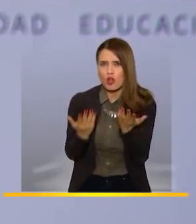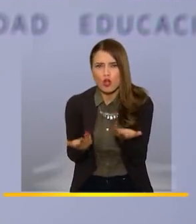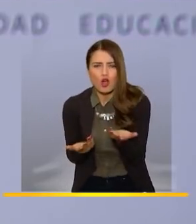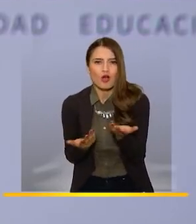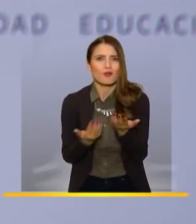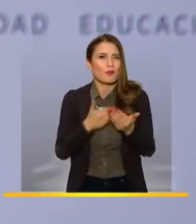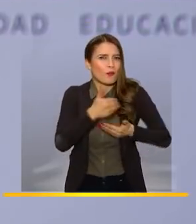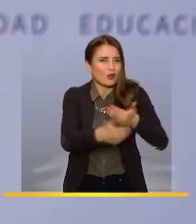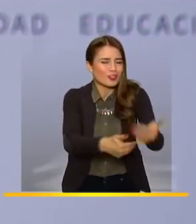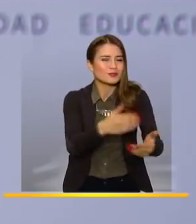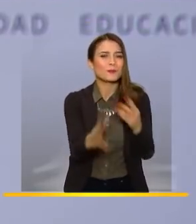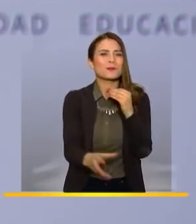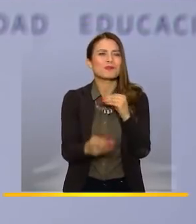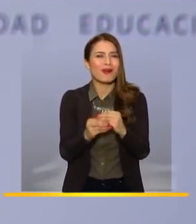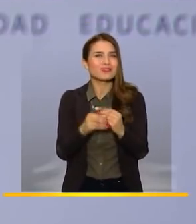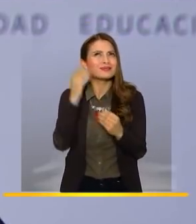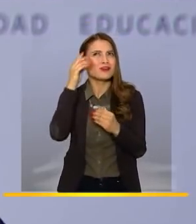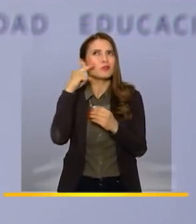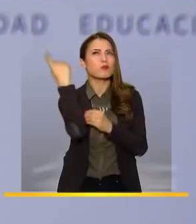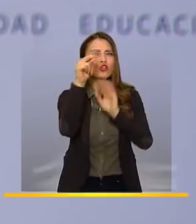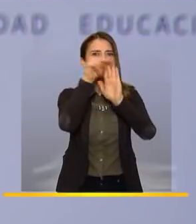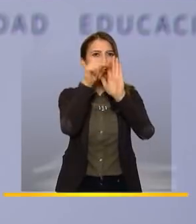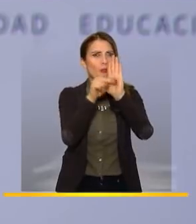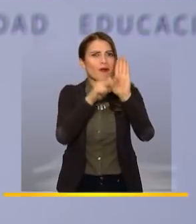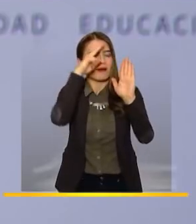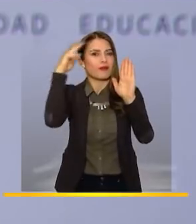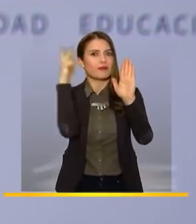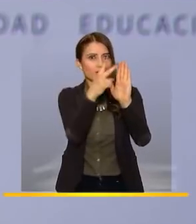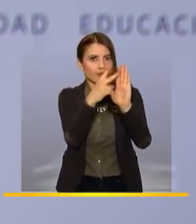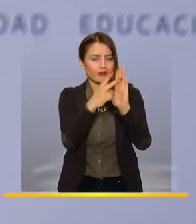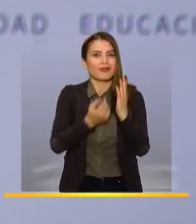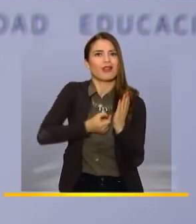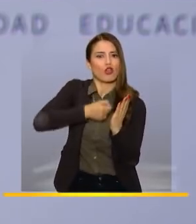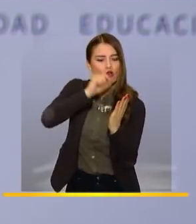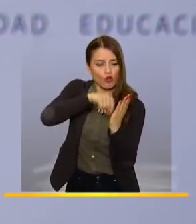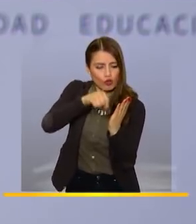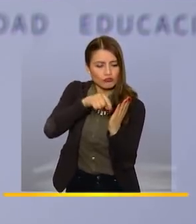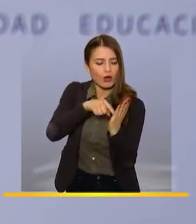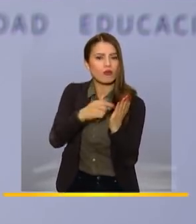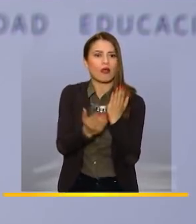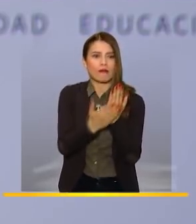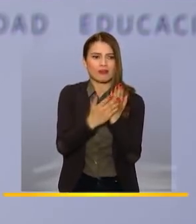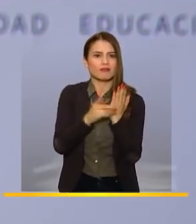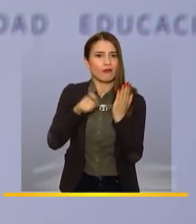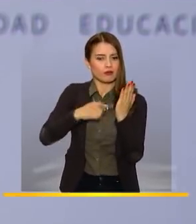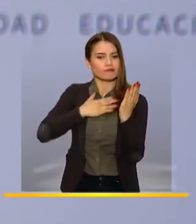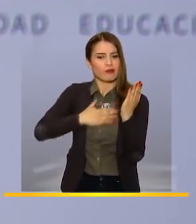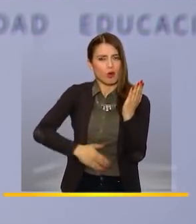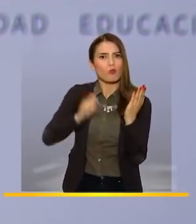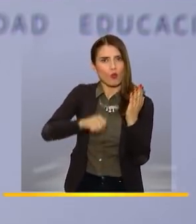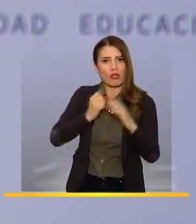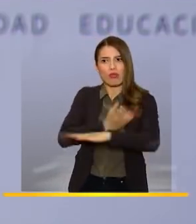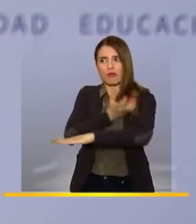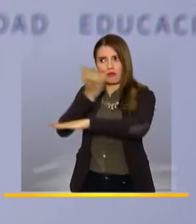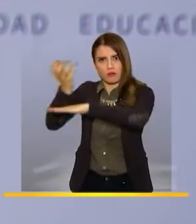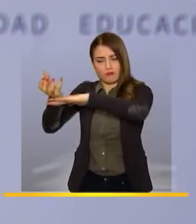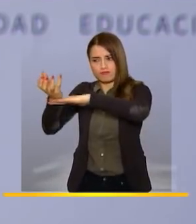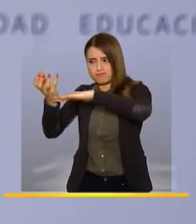garantías de una debida intervención y de la realización de